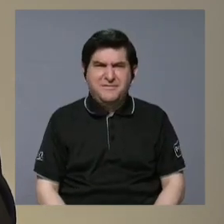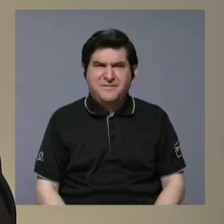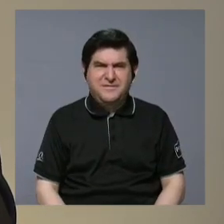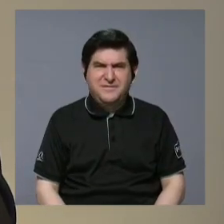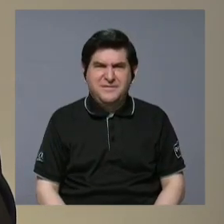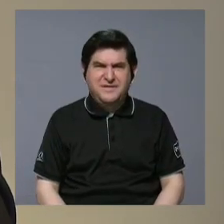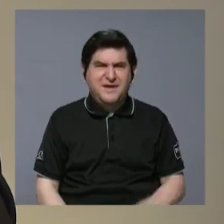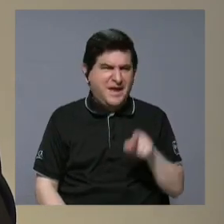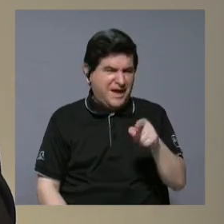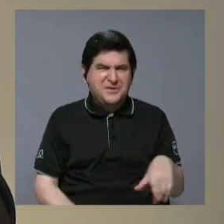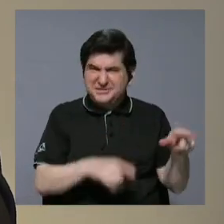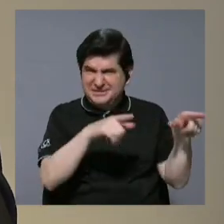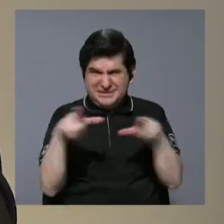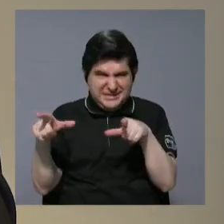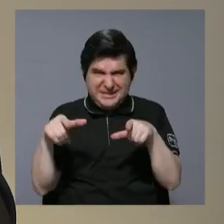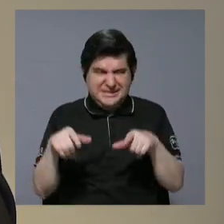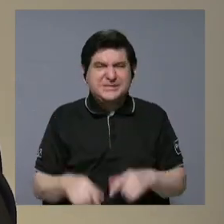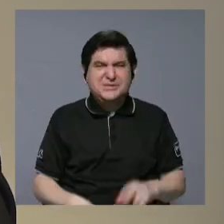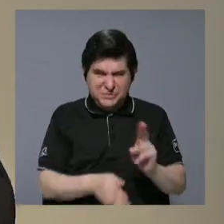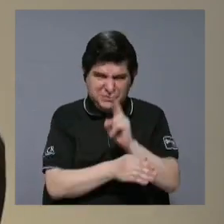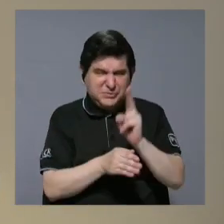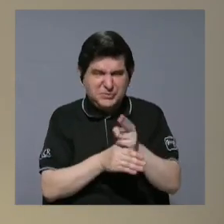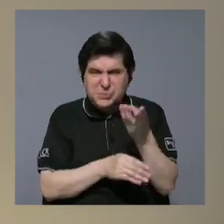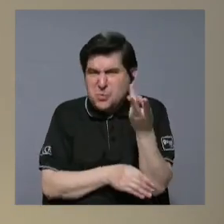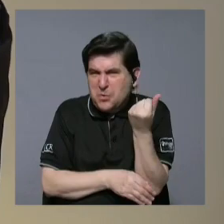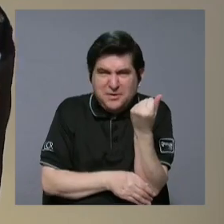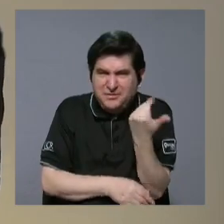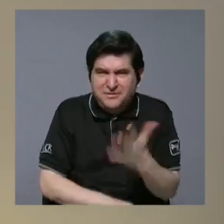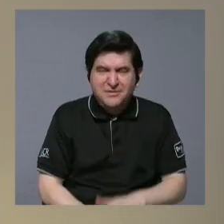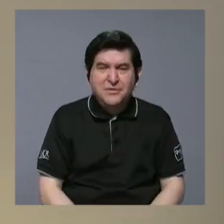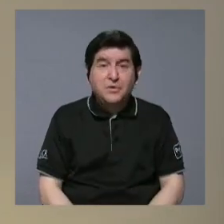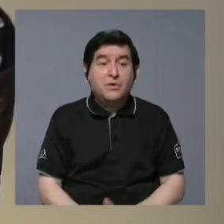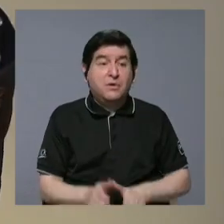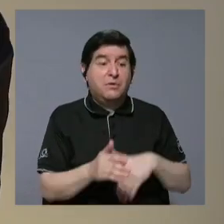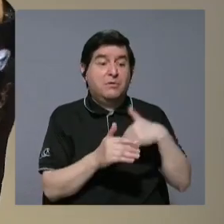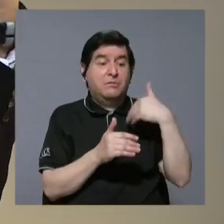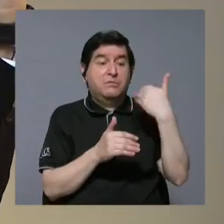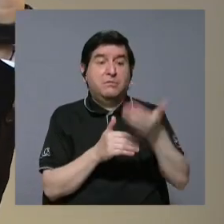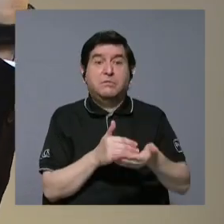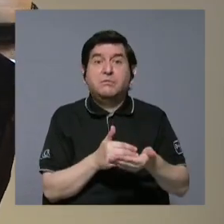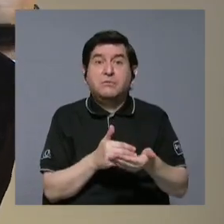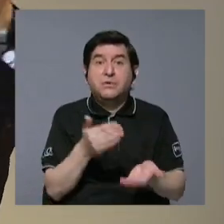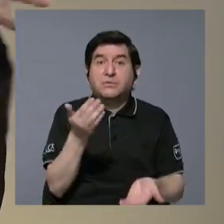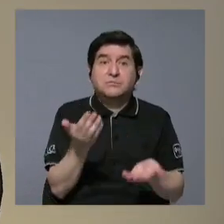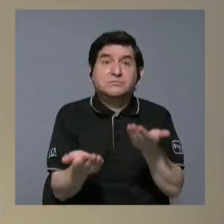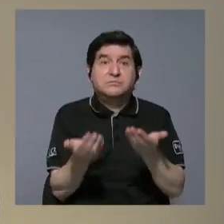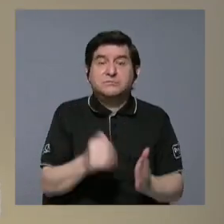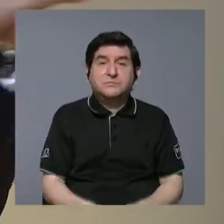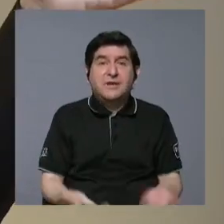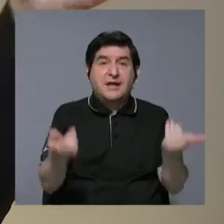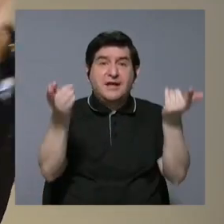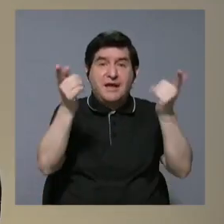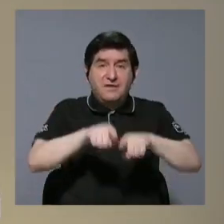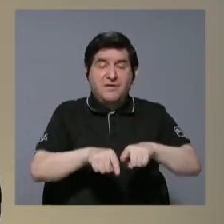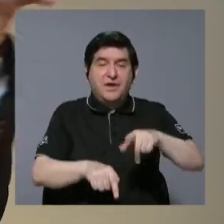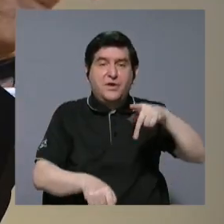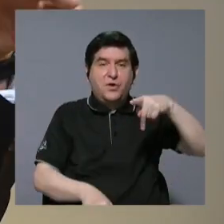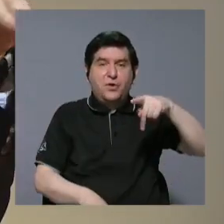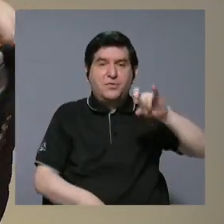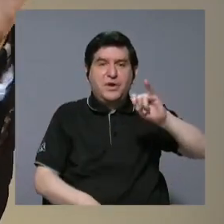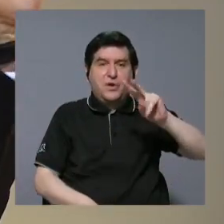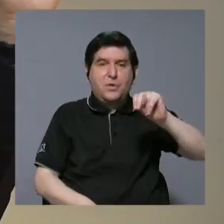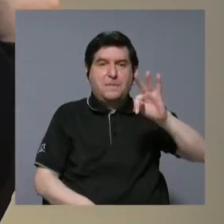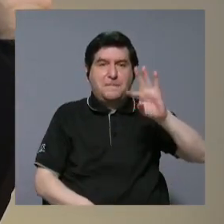qué tan preparados estaban para eso, y después un poco, digamos, el fenómeno Pinto y